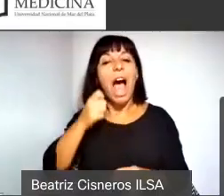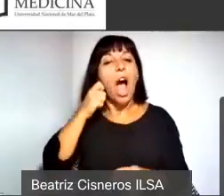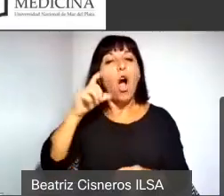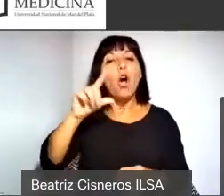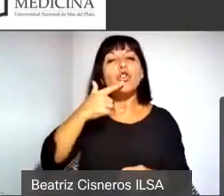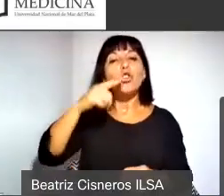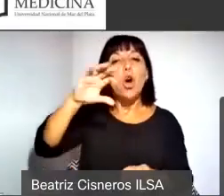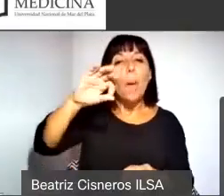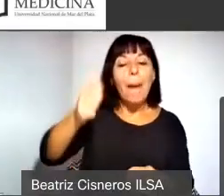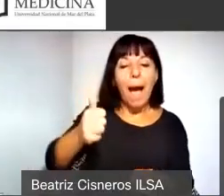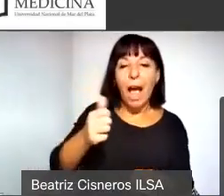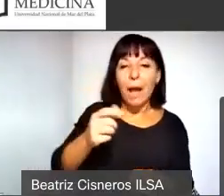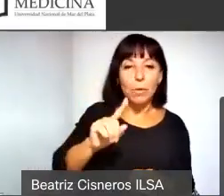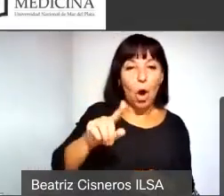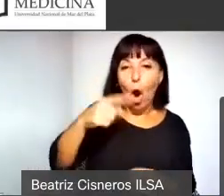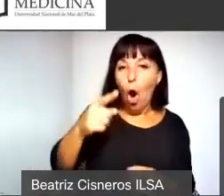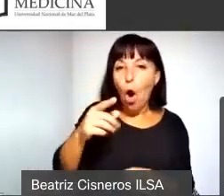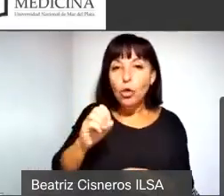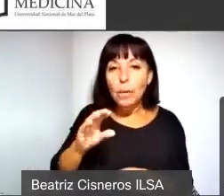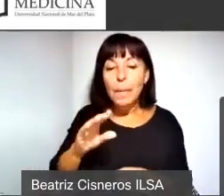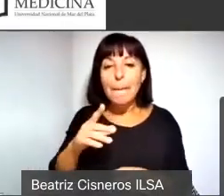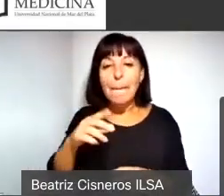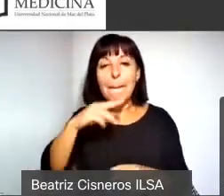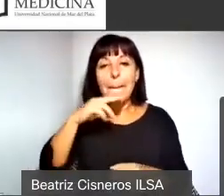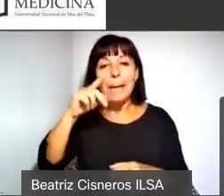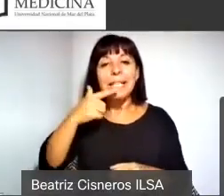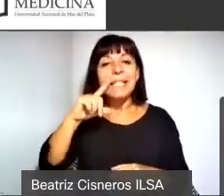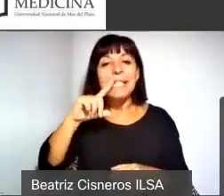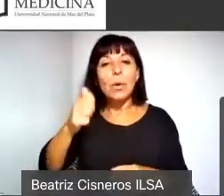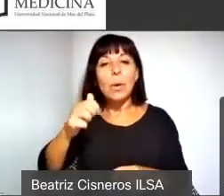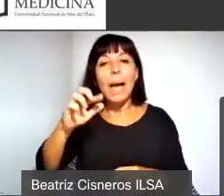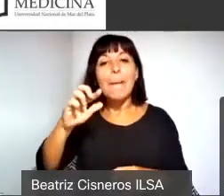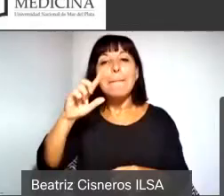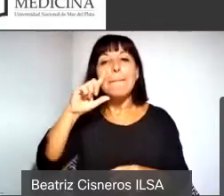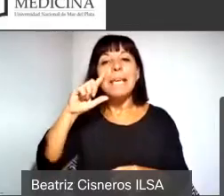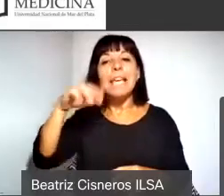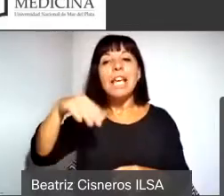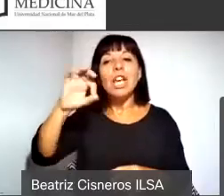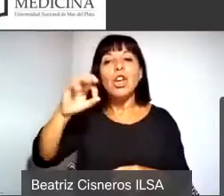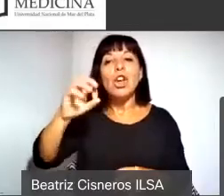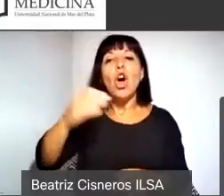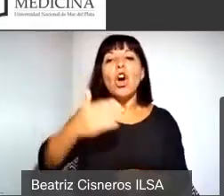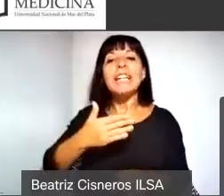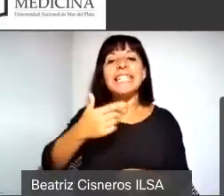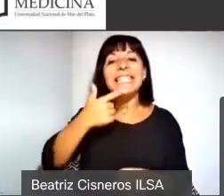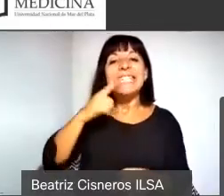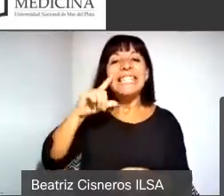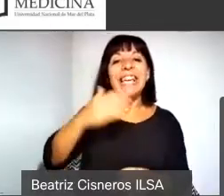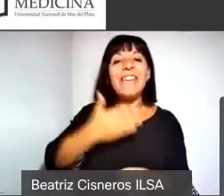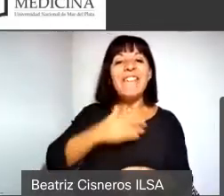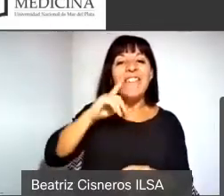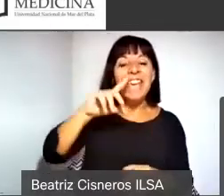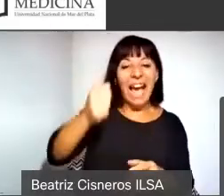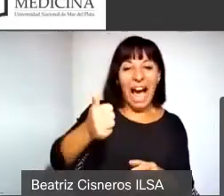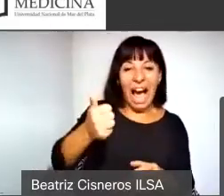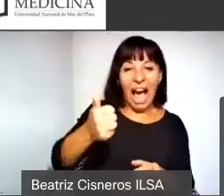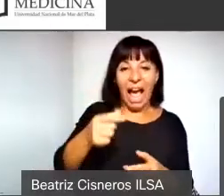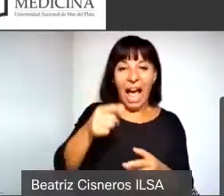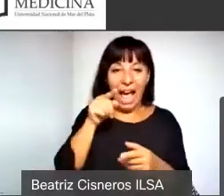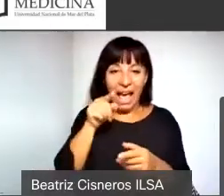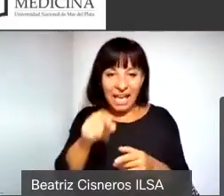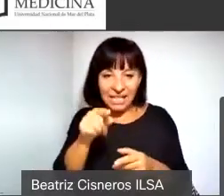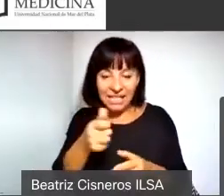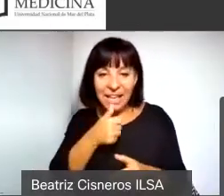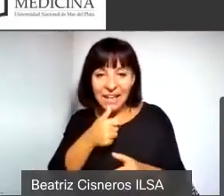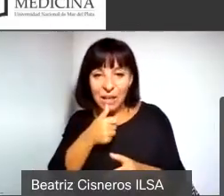pinocítica. El líquido contenido dentro de la vesícula pinocítica va a egresar y va a empezar a formar parte